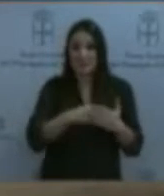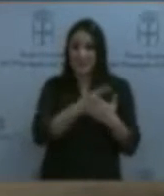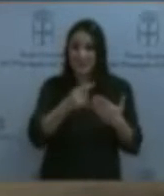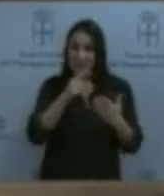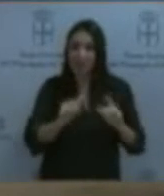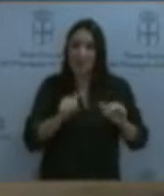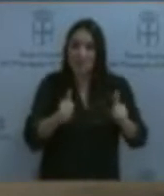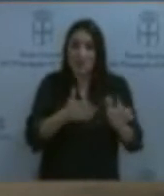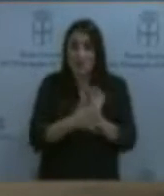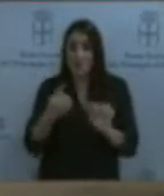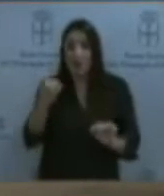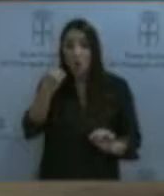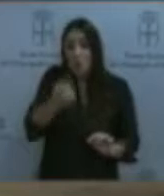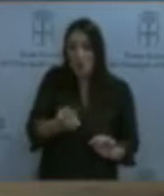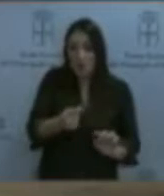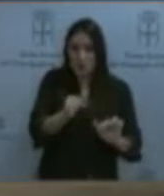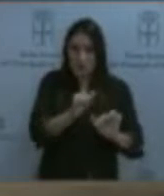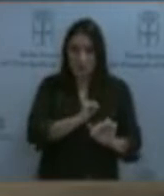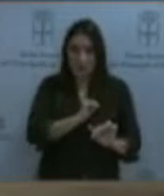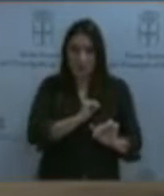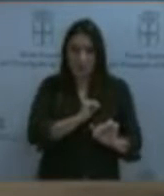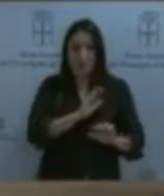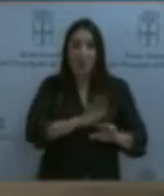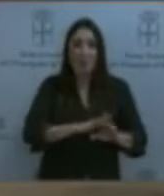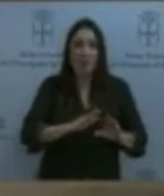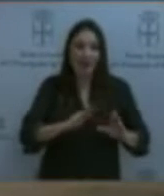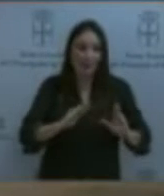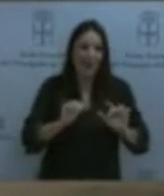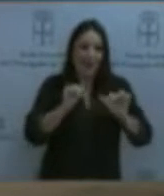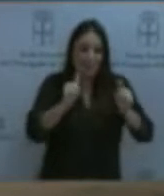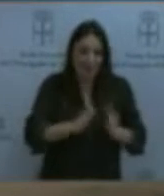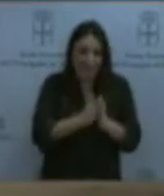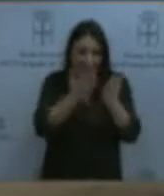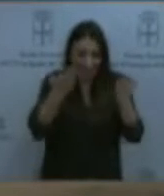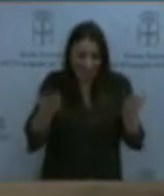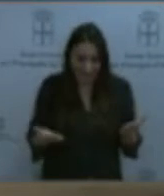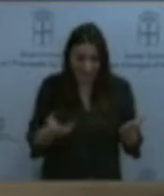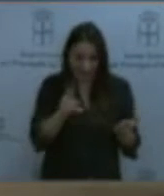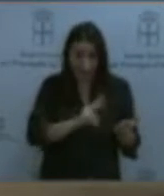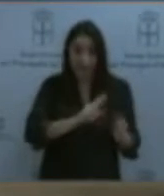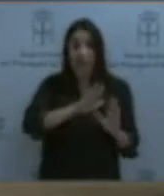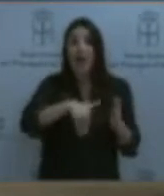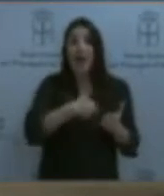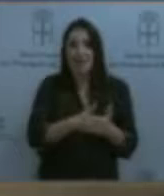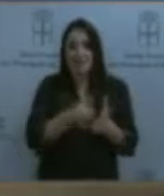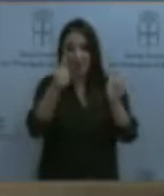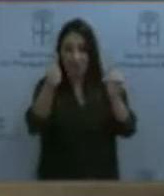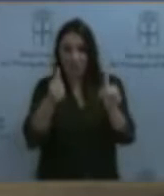un año de espera solo para abrir la carpeta. No le digo ya para la obtención del certificado de